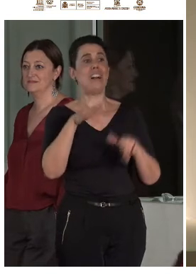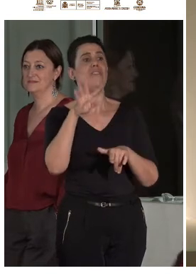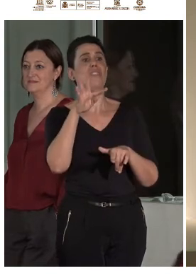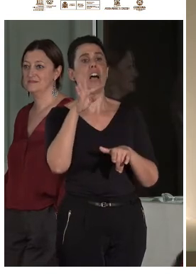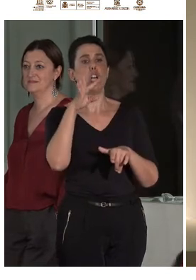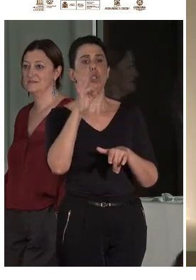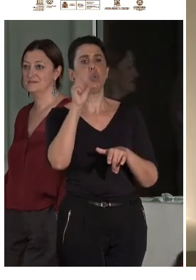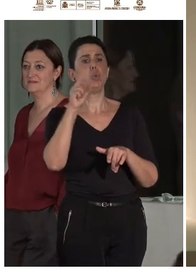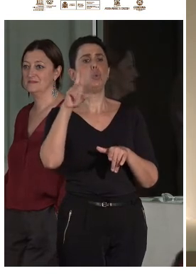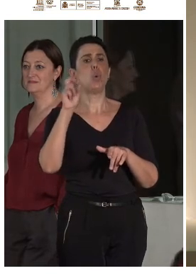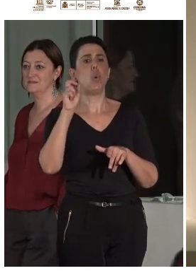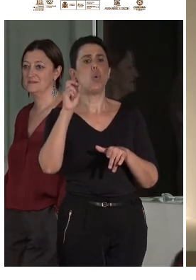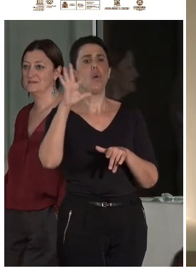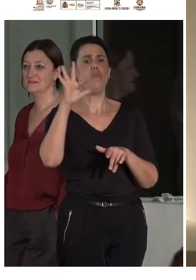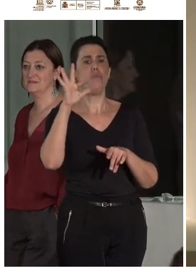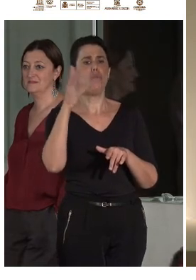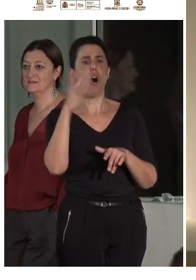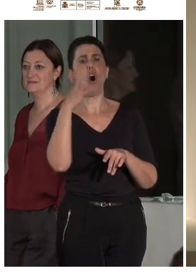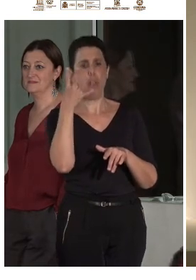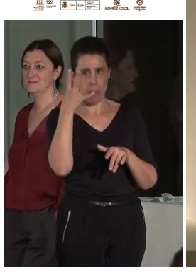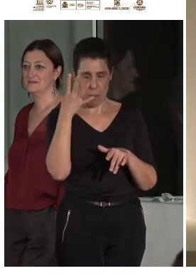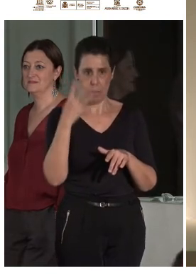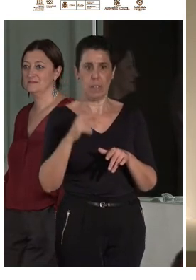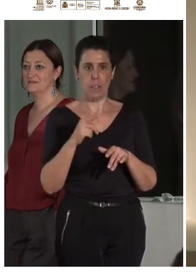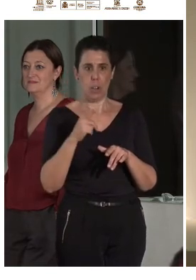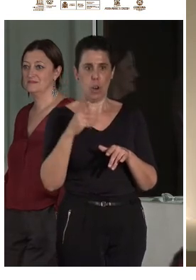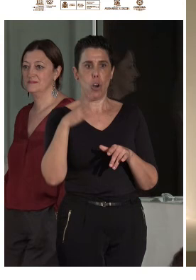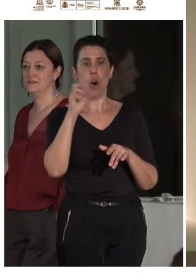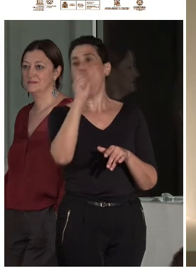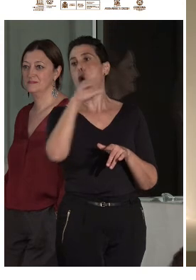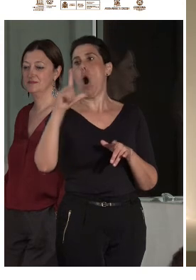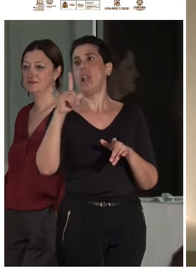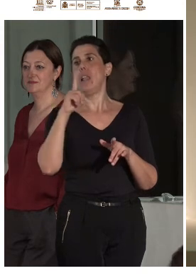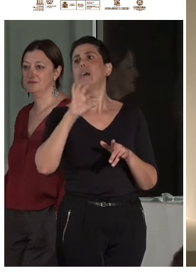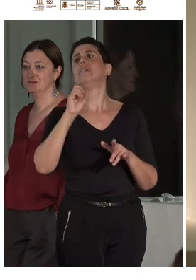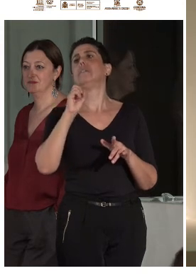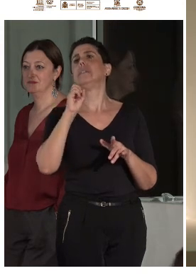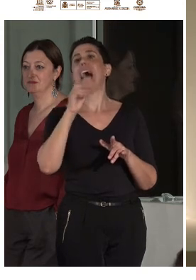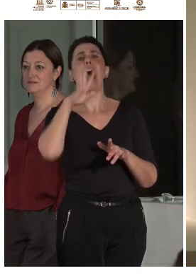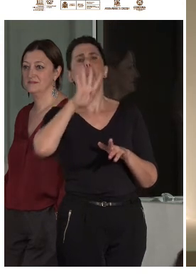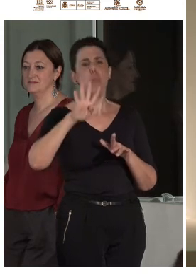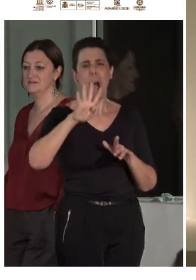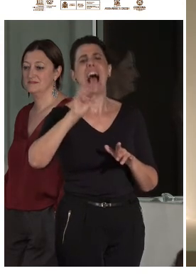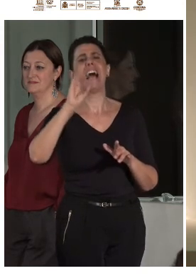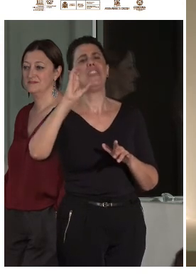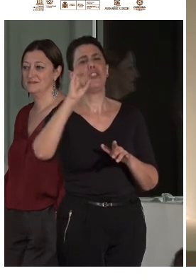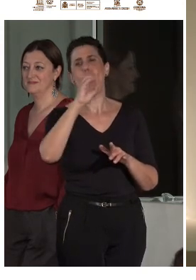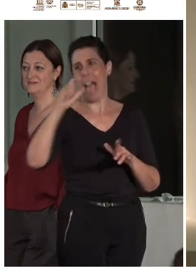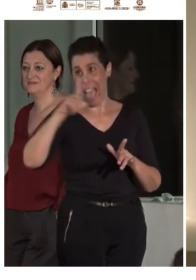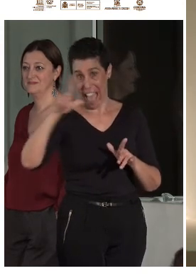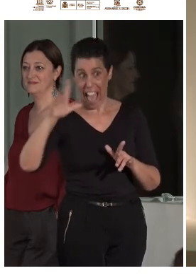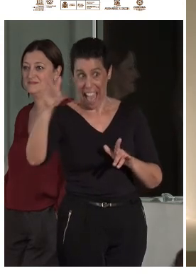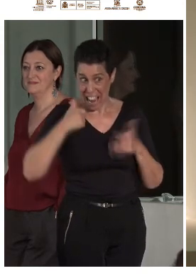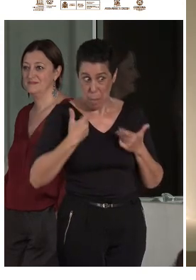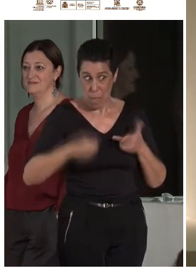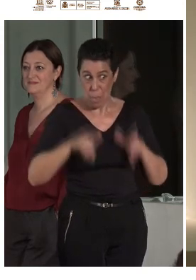Nosotros tenemos una plataforma donde se promueve la oferta turística accesible de España y de Portugal hoy por hoy, y se